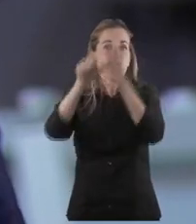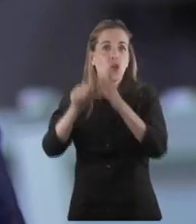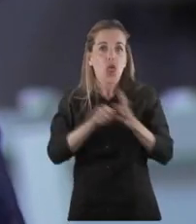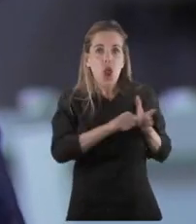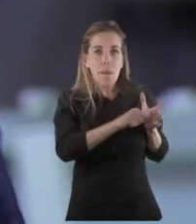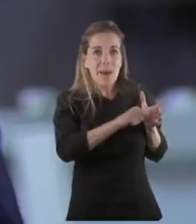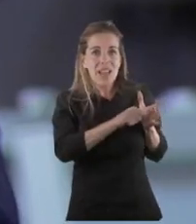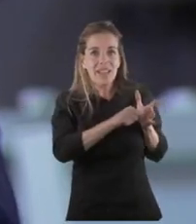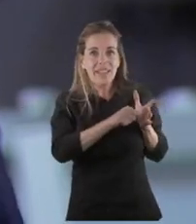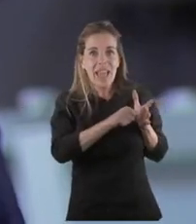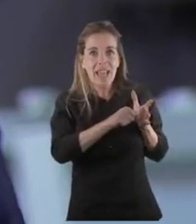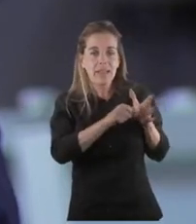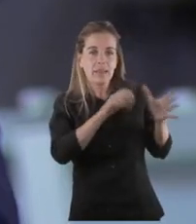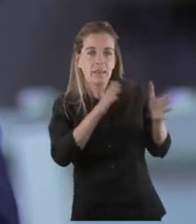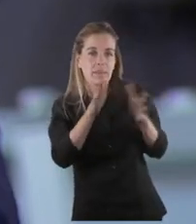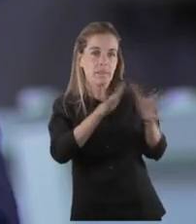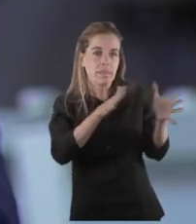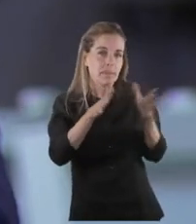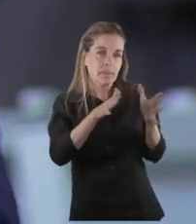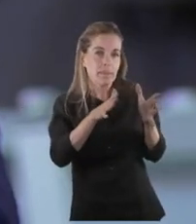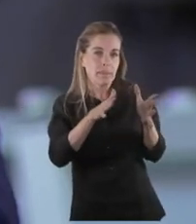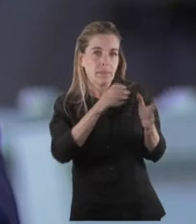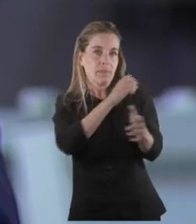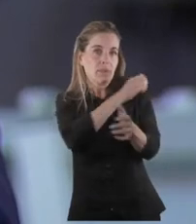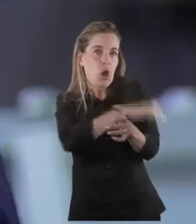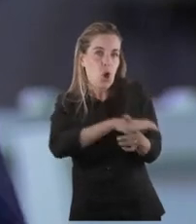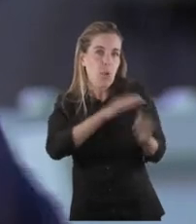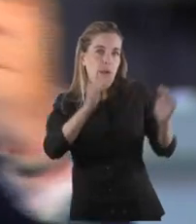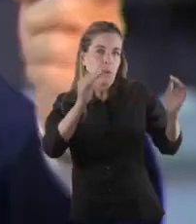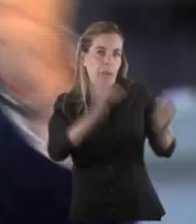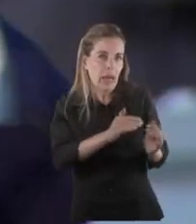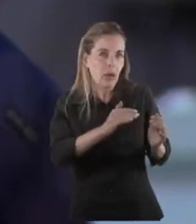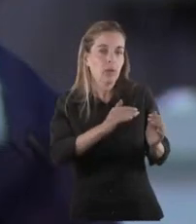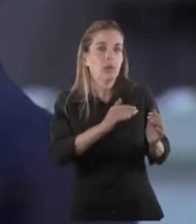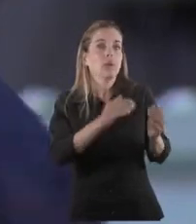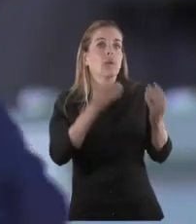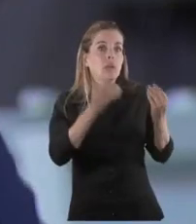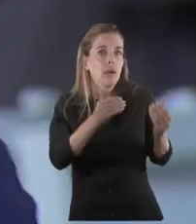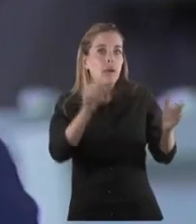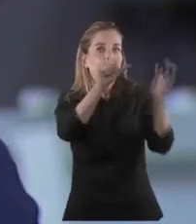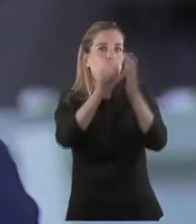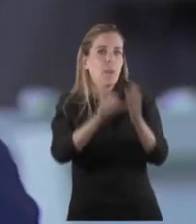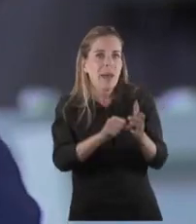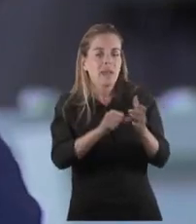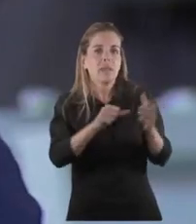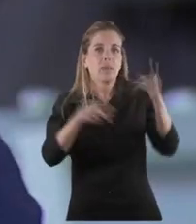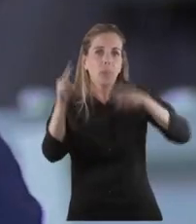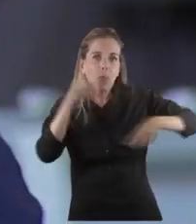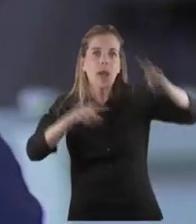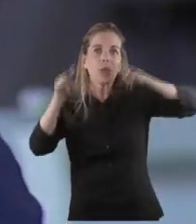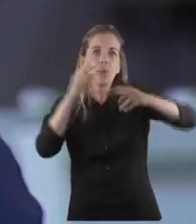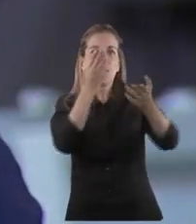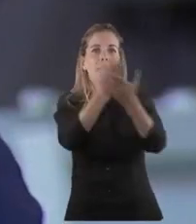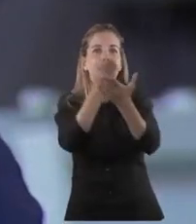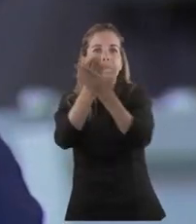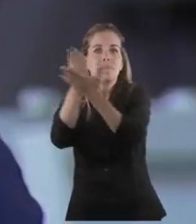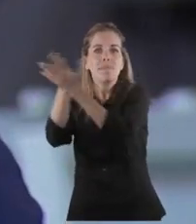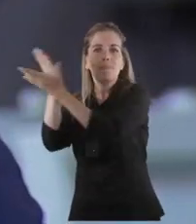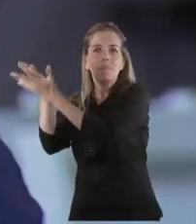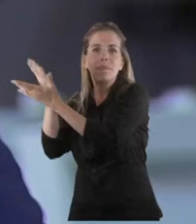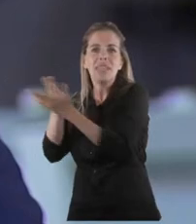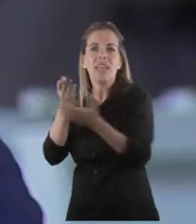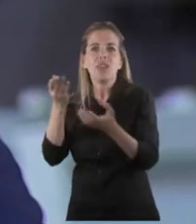países de renta media y más pobres andaban buscando por el mundo a ver quién le vendía una